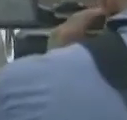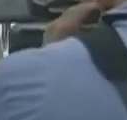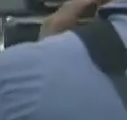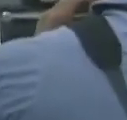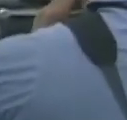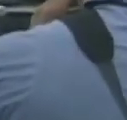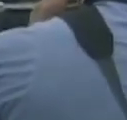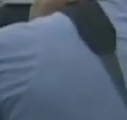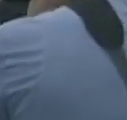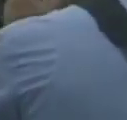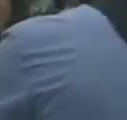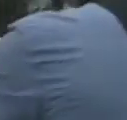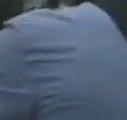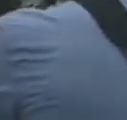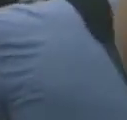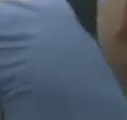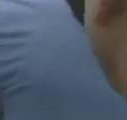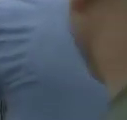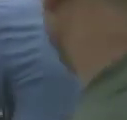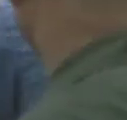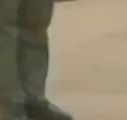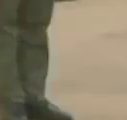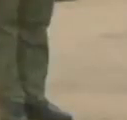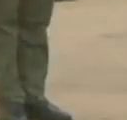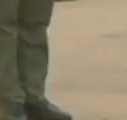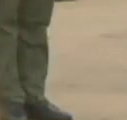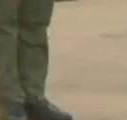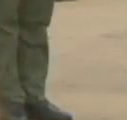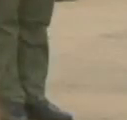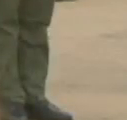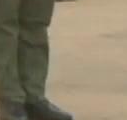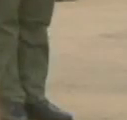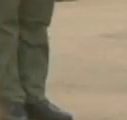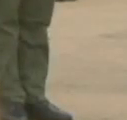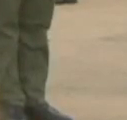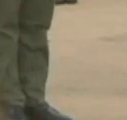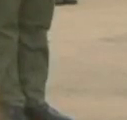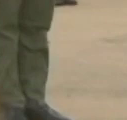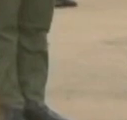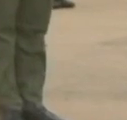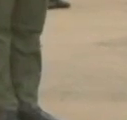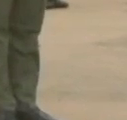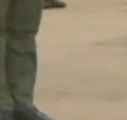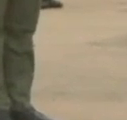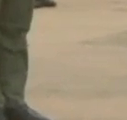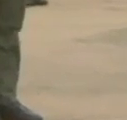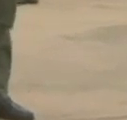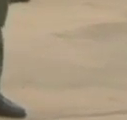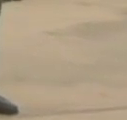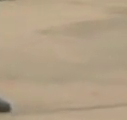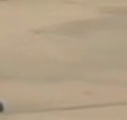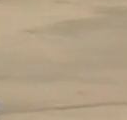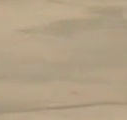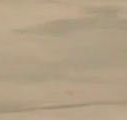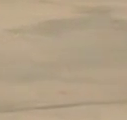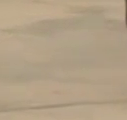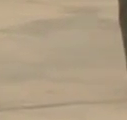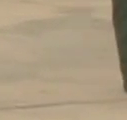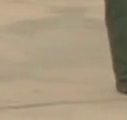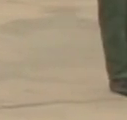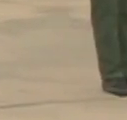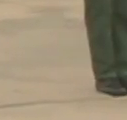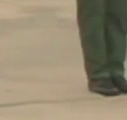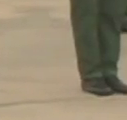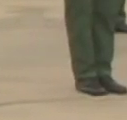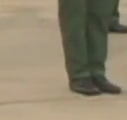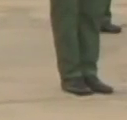del Valle García. Arriba en este preciso instante el comandante en jefe de la Fuerza Armada Nacional Bolivariana y presidente